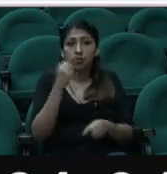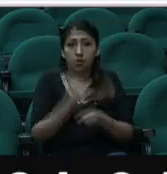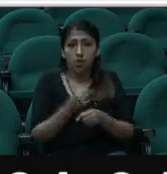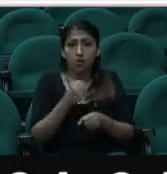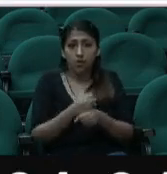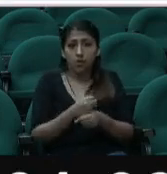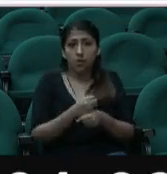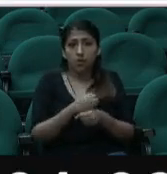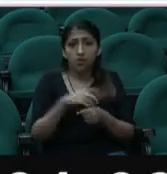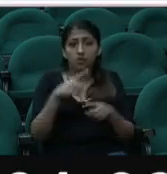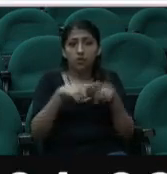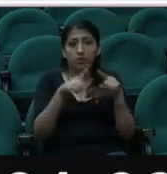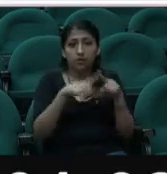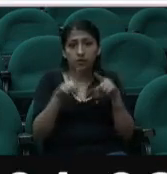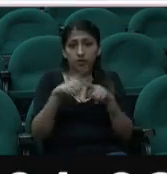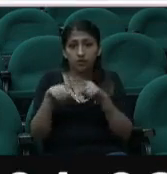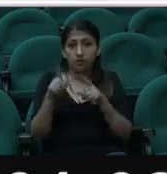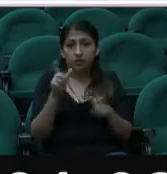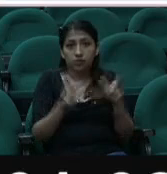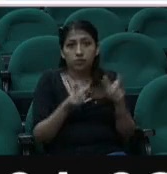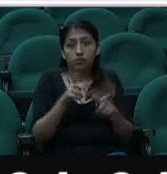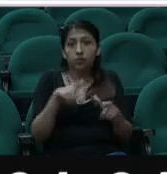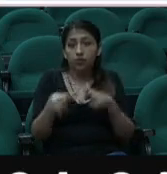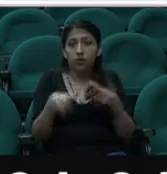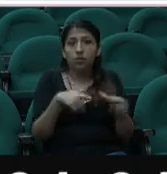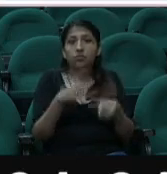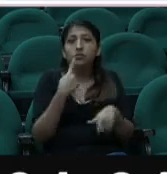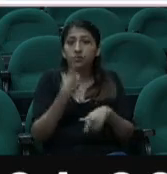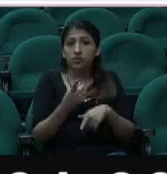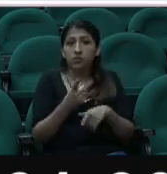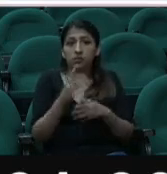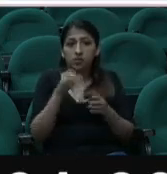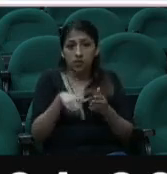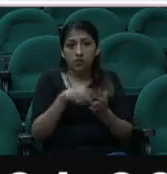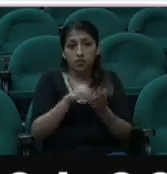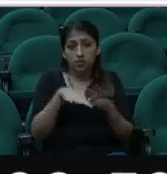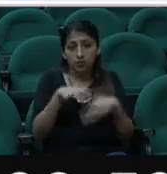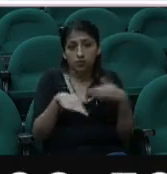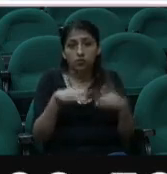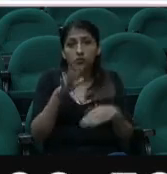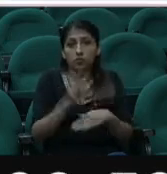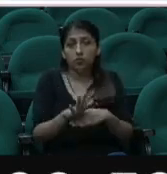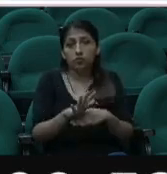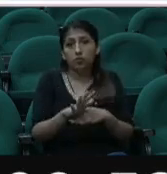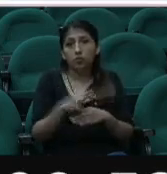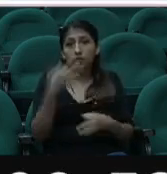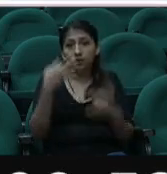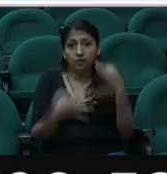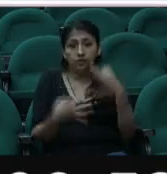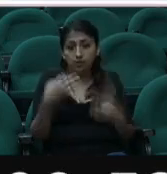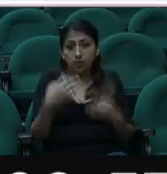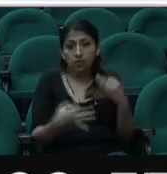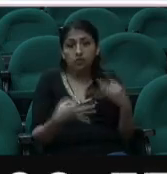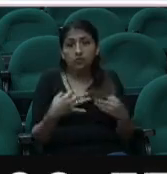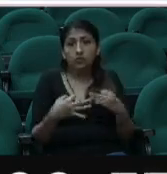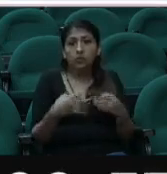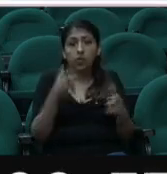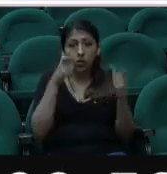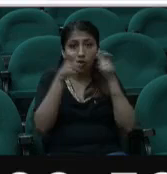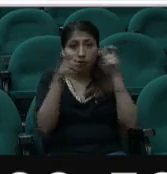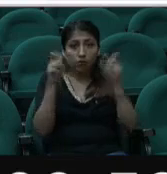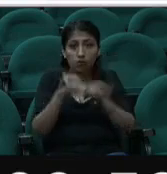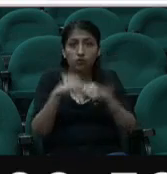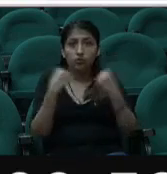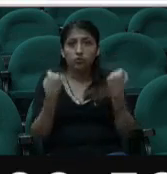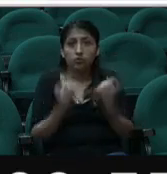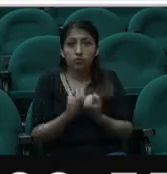en las distintas instancias y hemos dicho aquí hay procesos de veedurías de fiscalización de control social